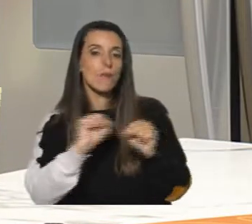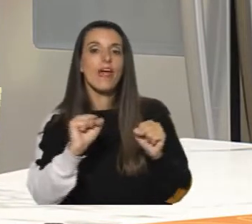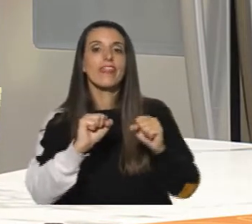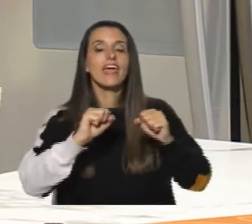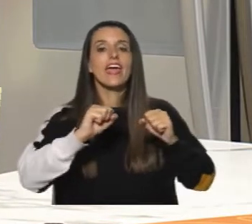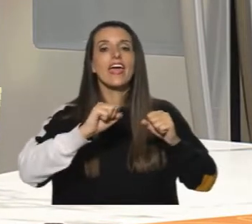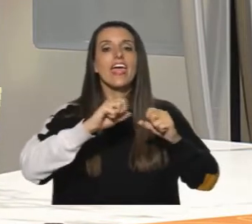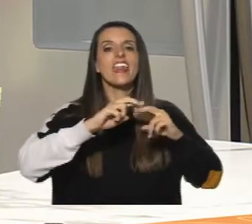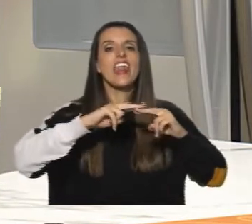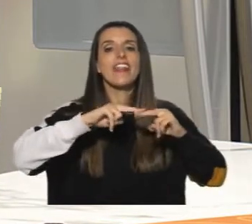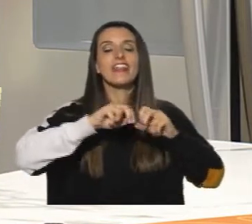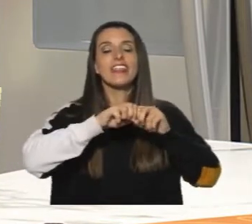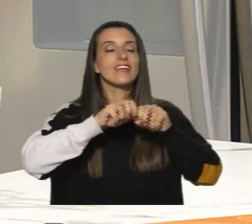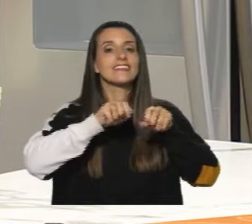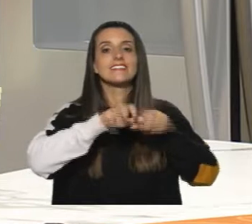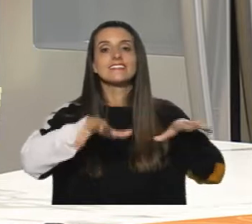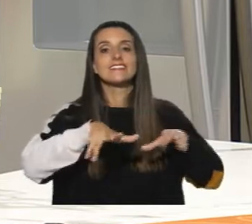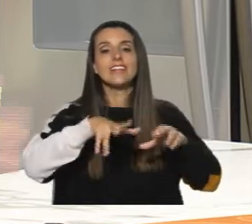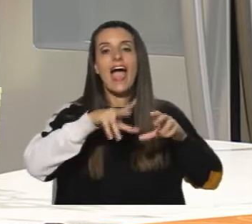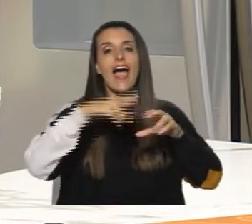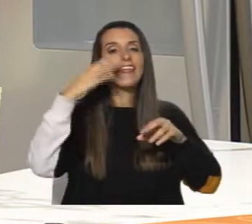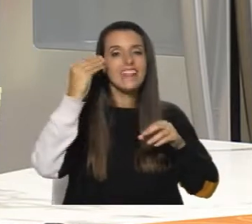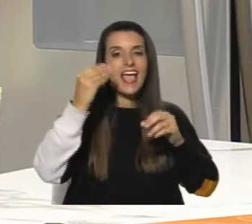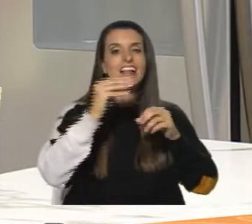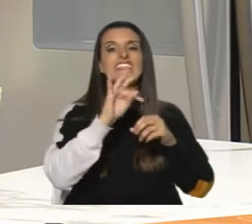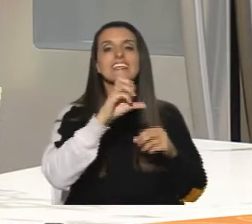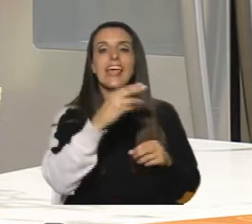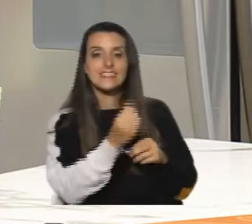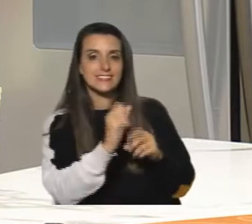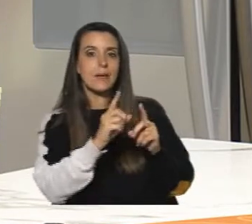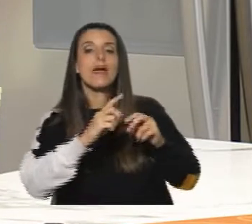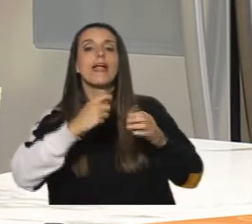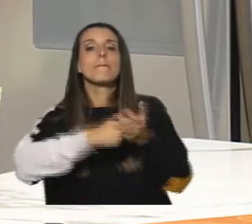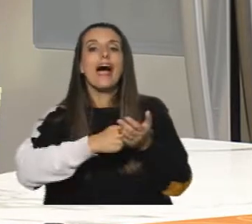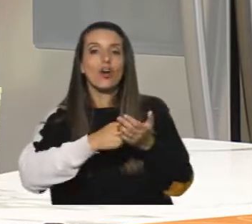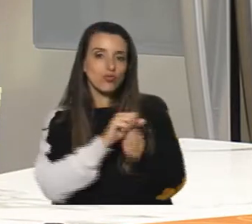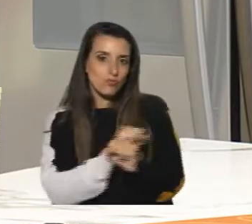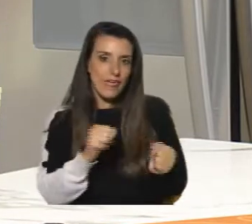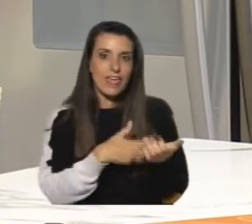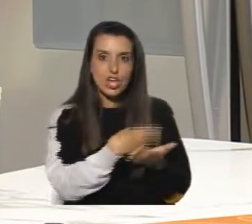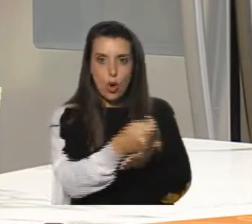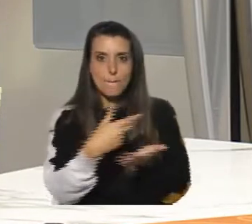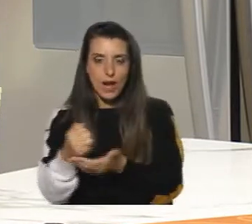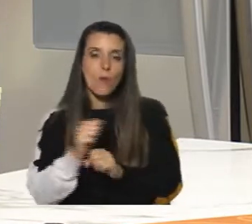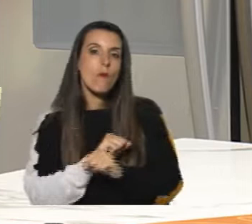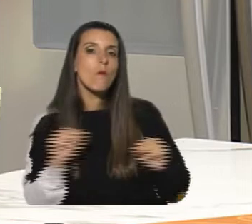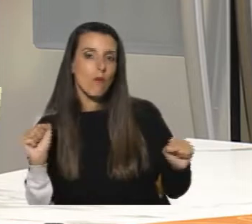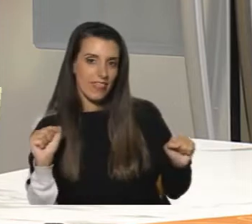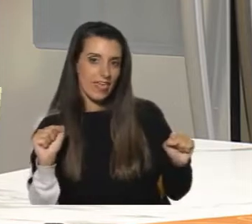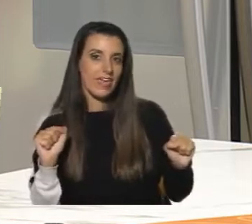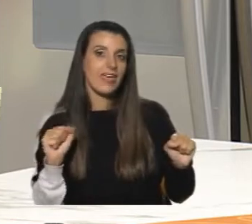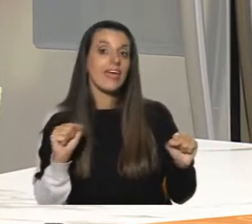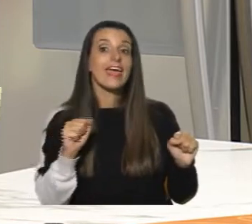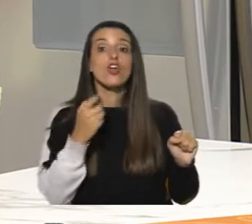y el propio sábado en boletería de la sala luz no lo dejen para último momento saben del celular pueden sacar la entrada para ir y ver este gran espectáculo de rojo